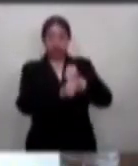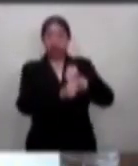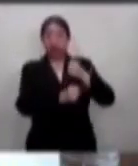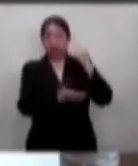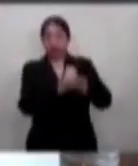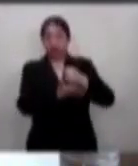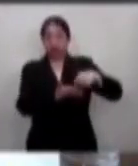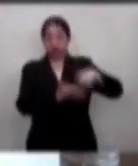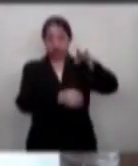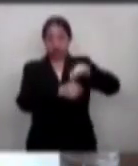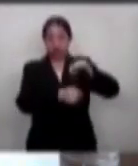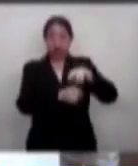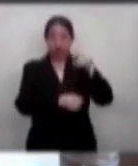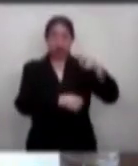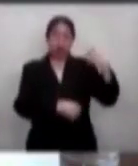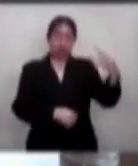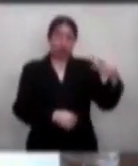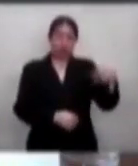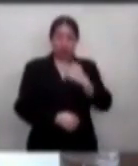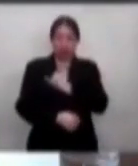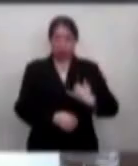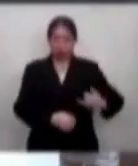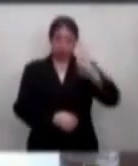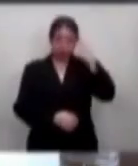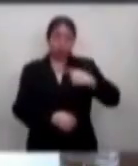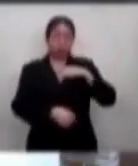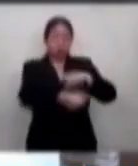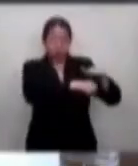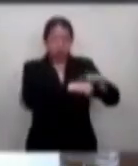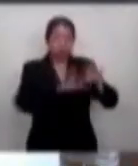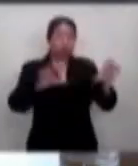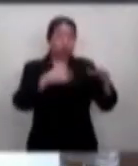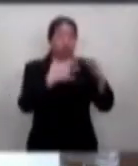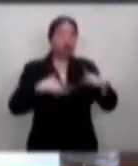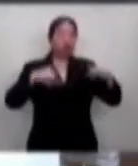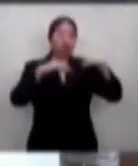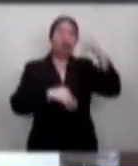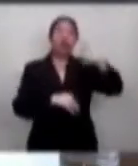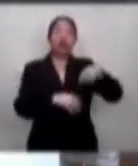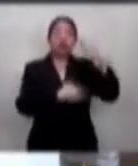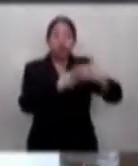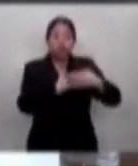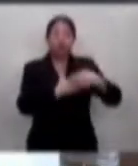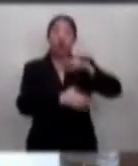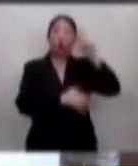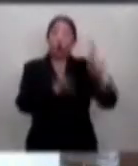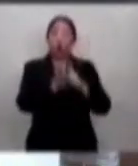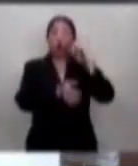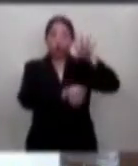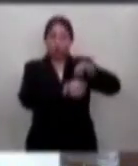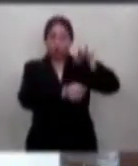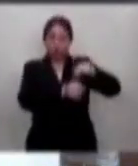anterior. Es una buena noticia, así es que Chignahuapan no va a necesitar repetición de la elección.